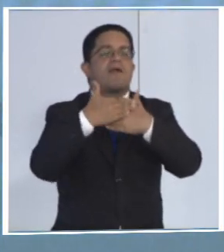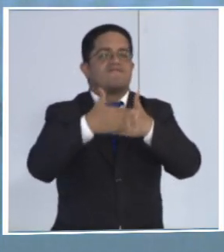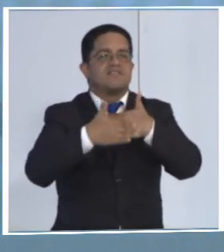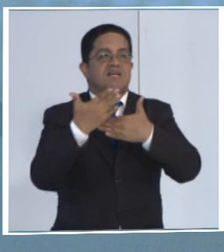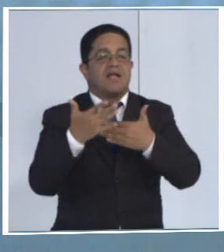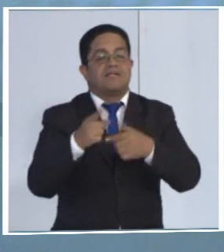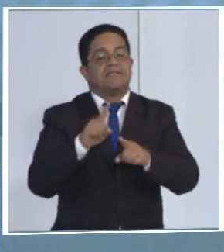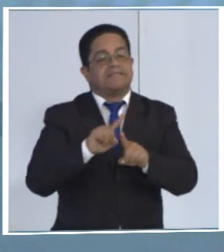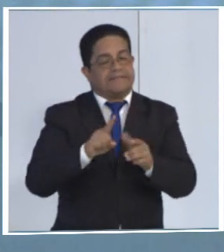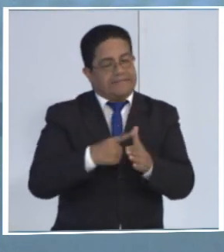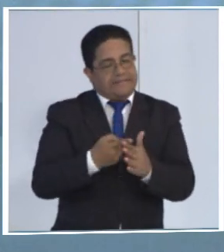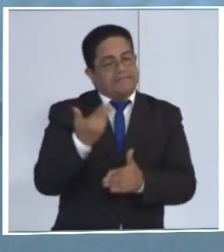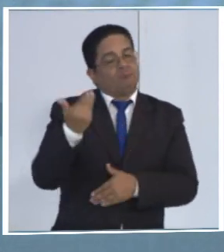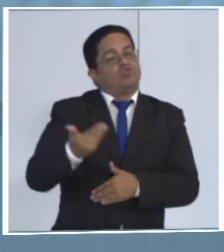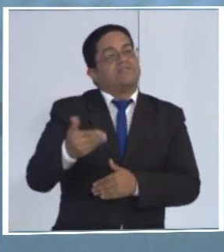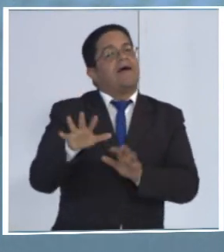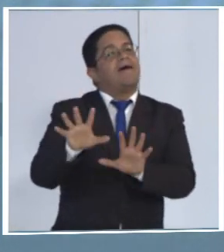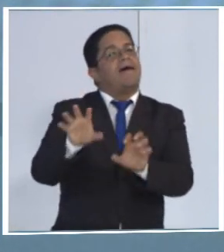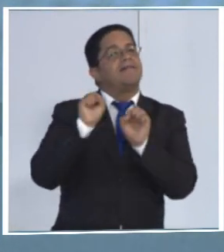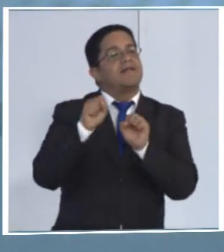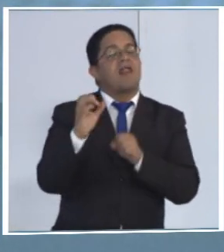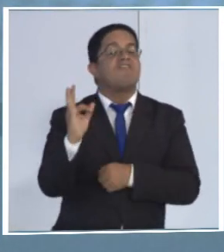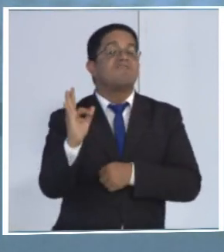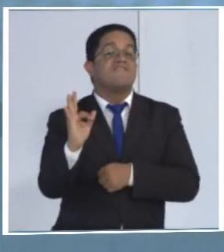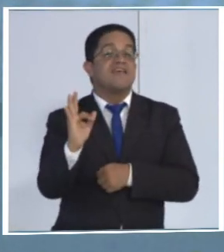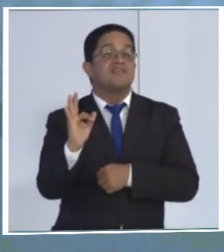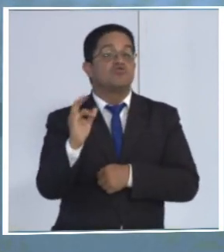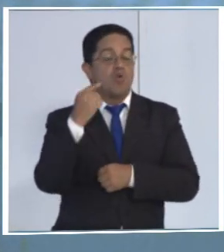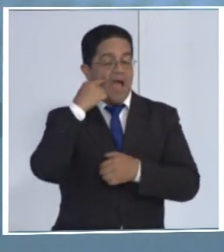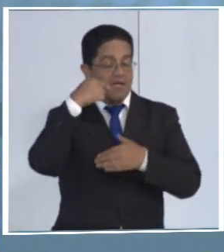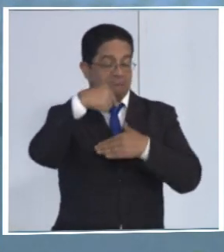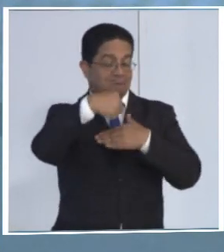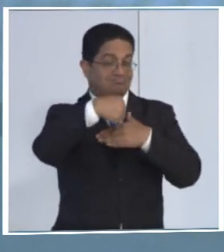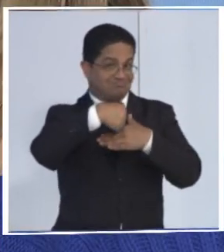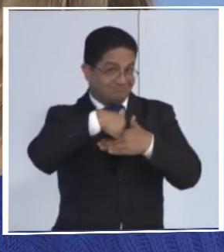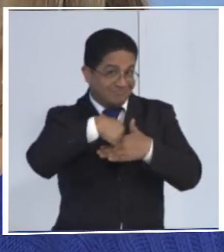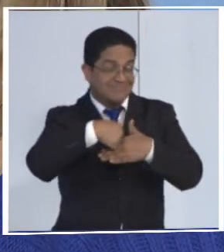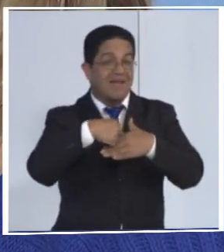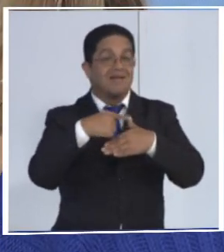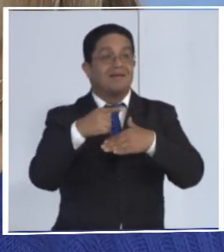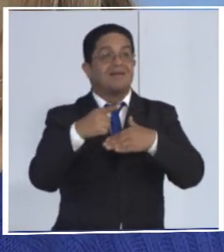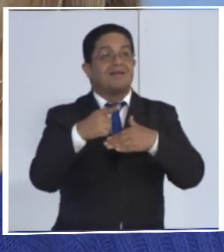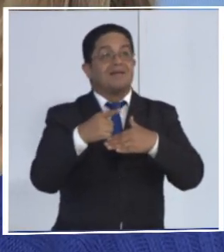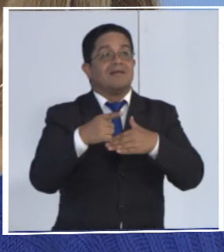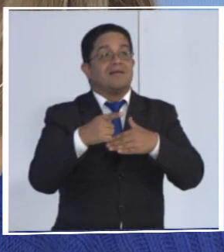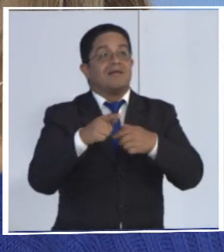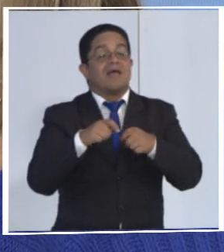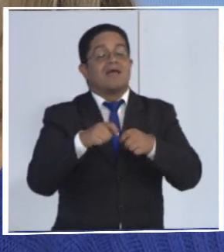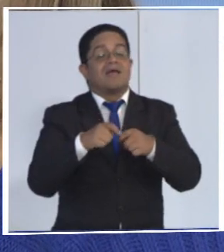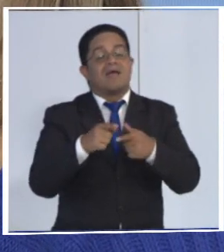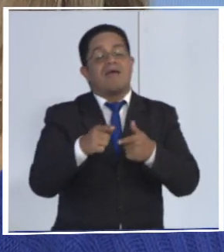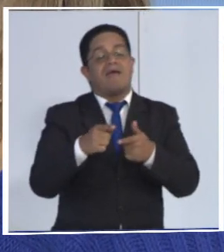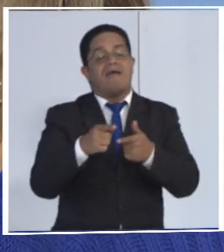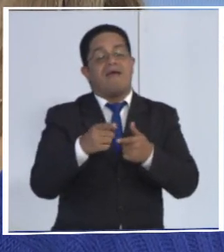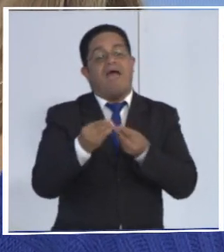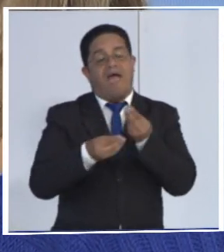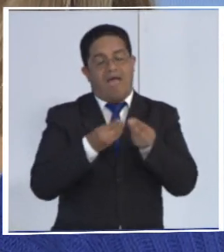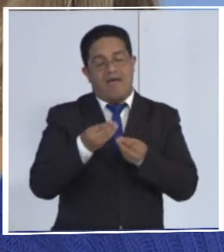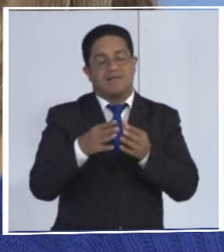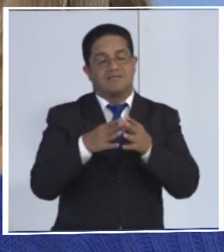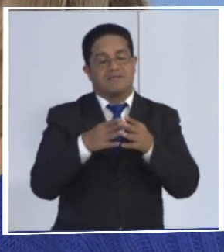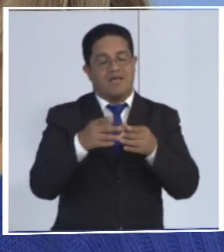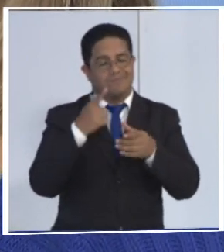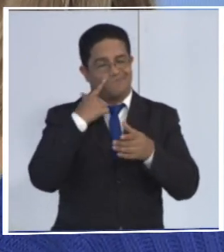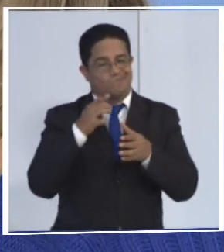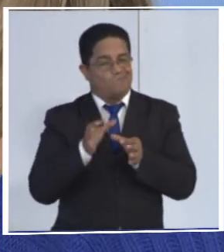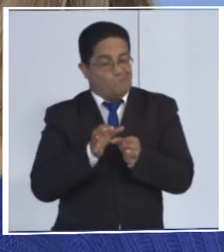súper importante entender que la fístula atraviesa los esfínteres del ano y los esfínteres son los que nos dan la continencia. Todo tratamiento